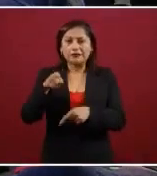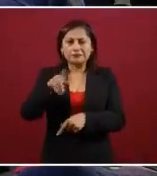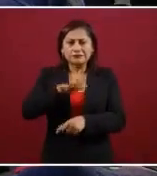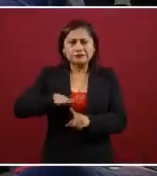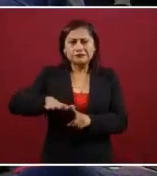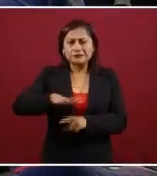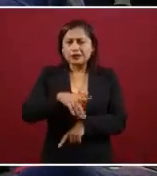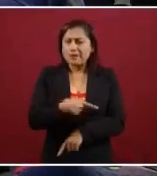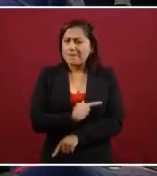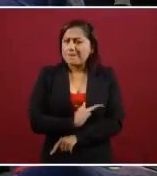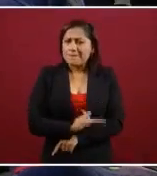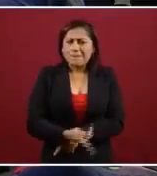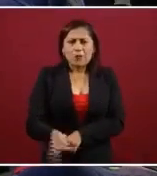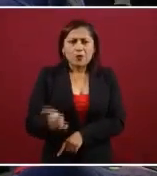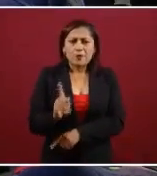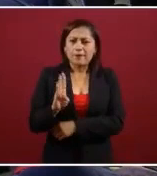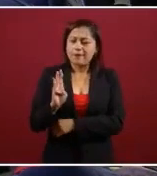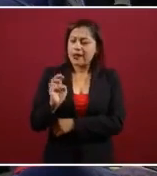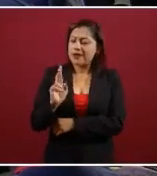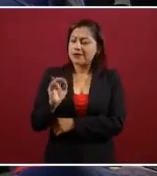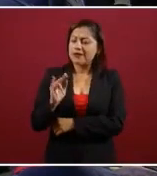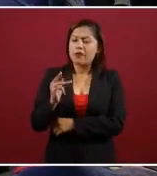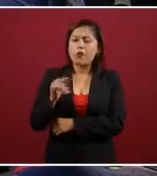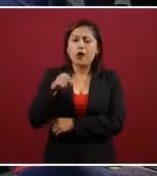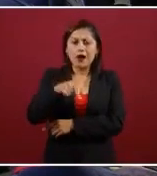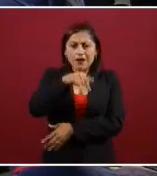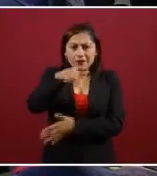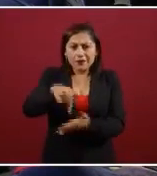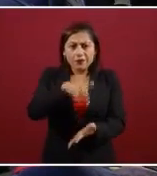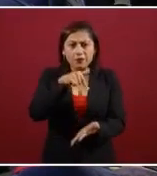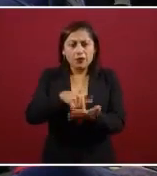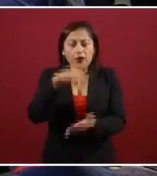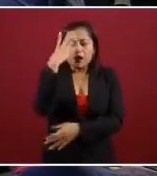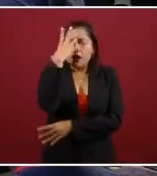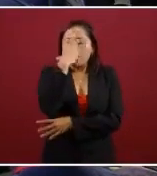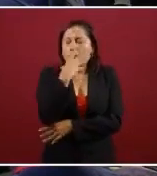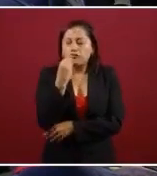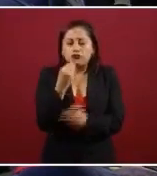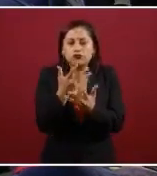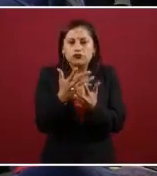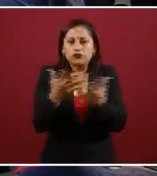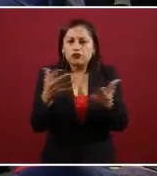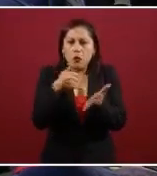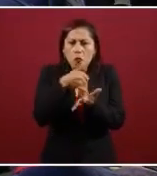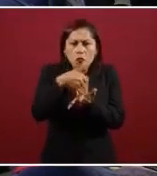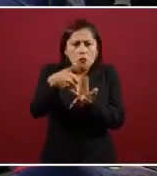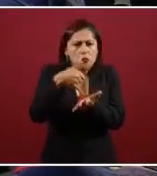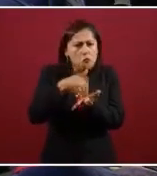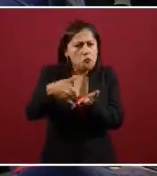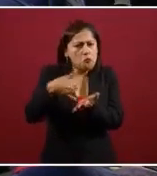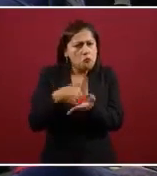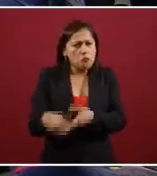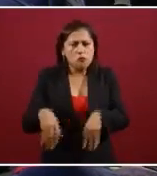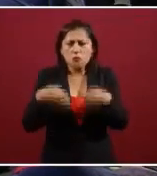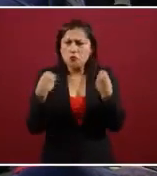todo. Badiraguato, tan grande, tan hermoso, para la agricultura, para muchas